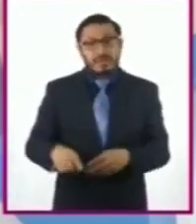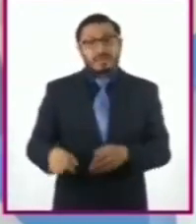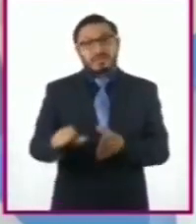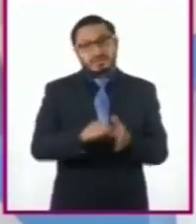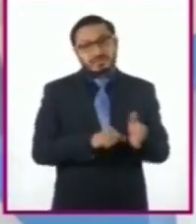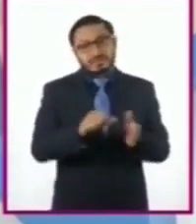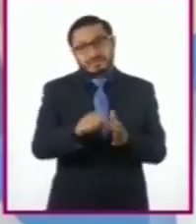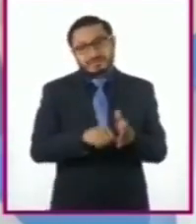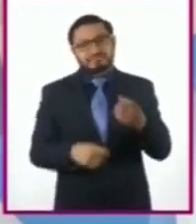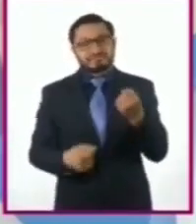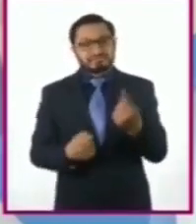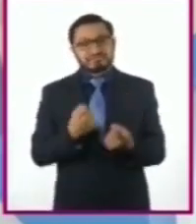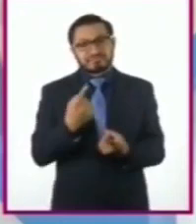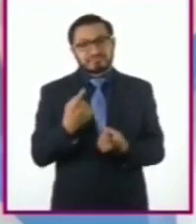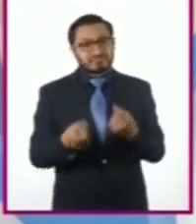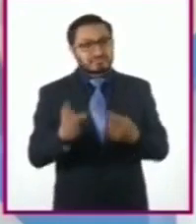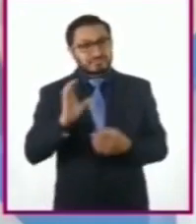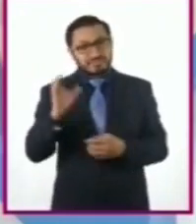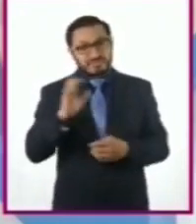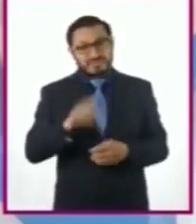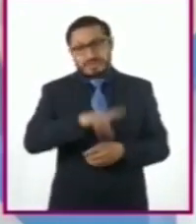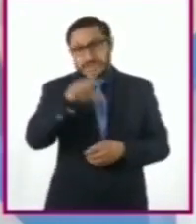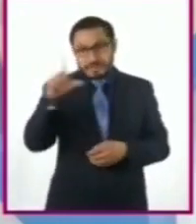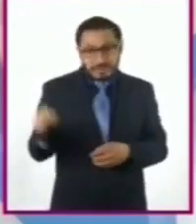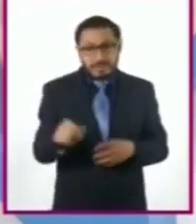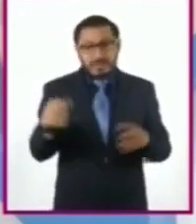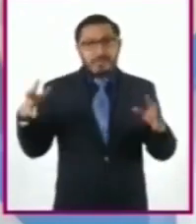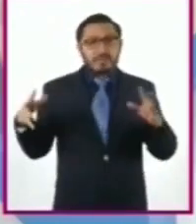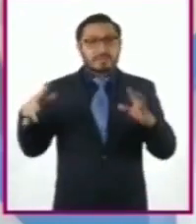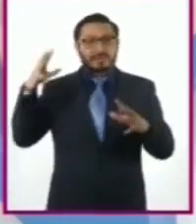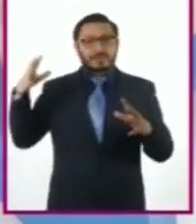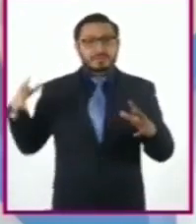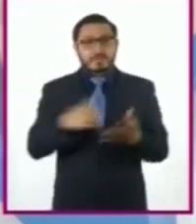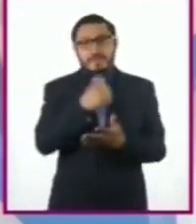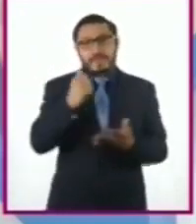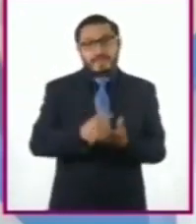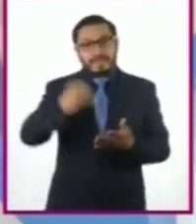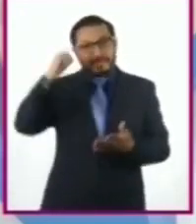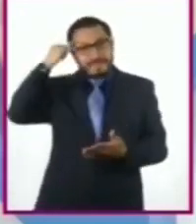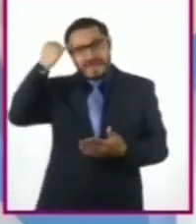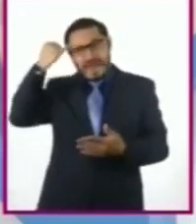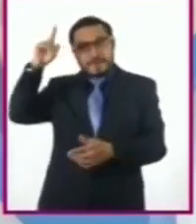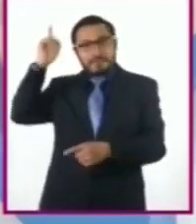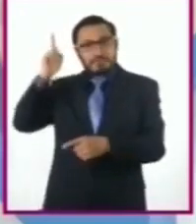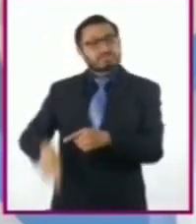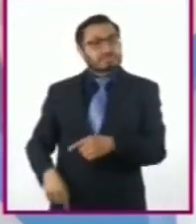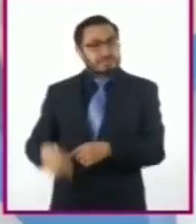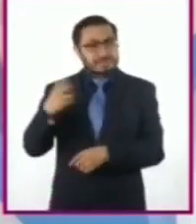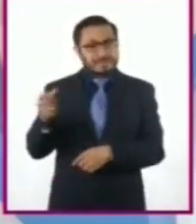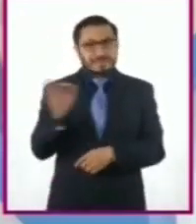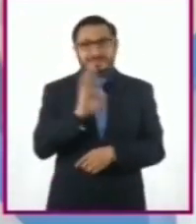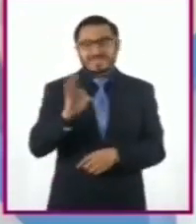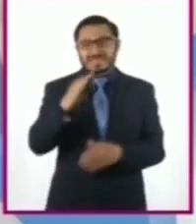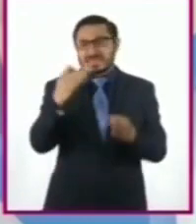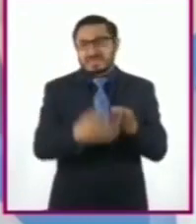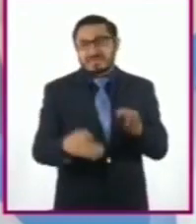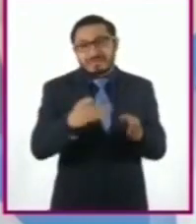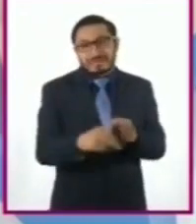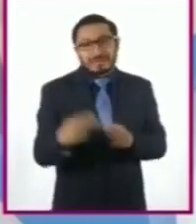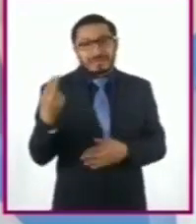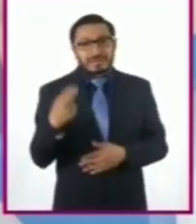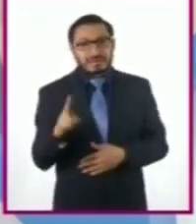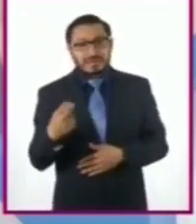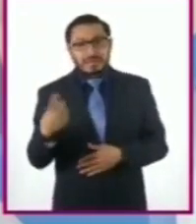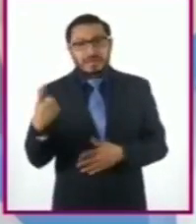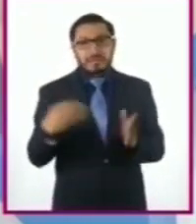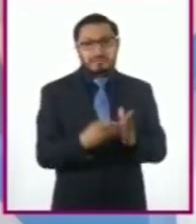después de la destrucción de la ciudad indígena, probablemente a fines de noviembre de